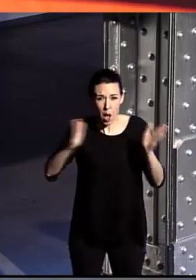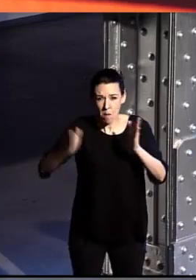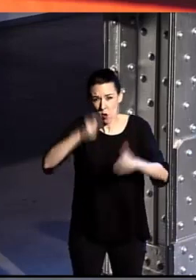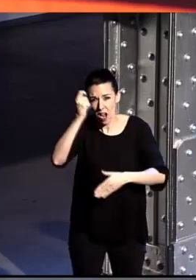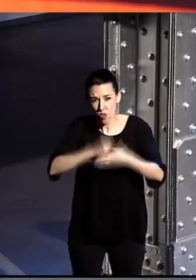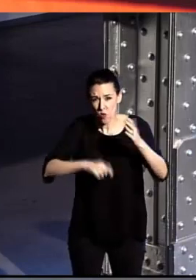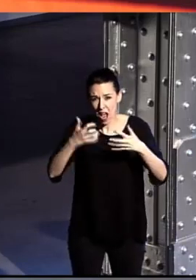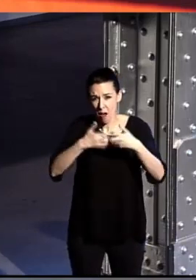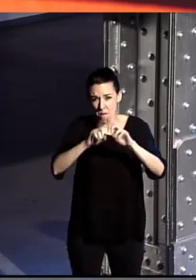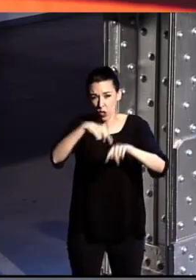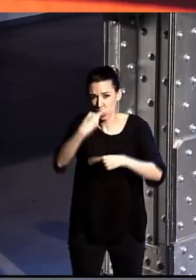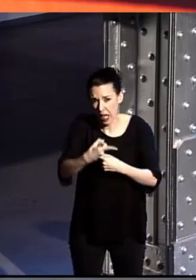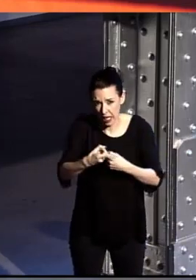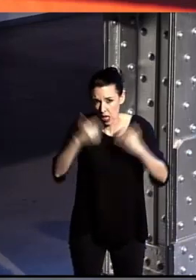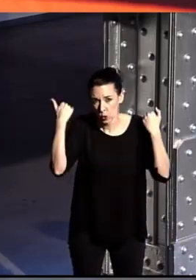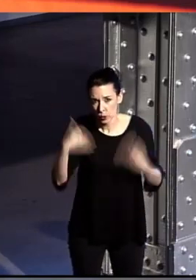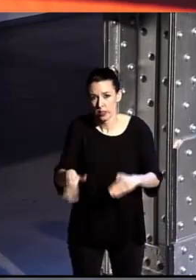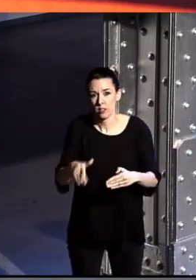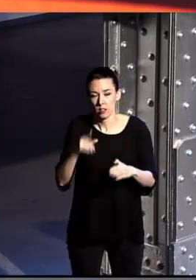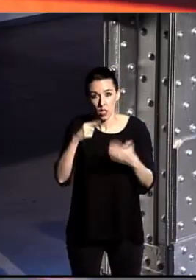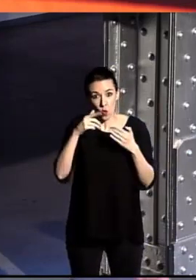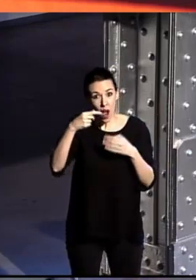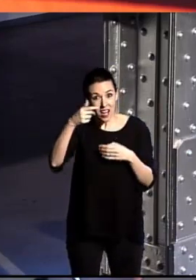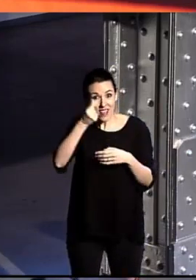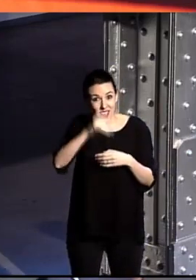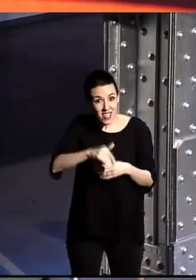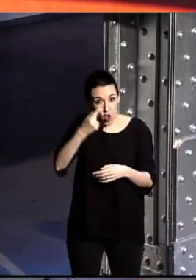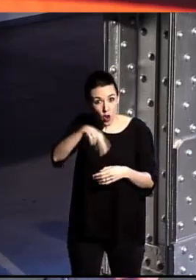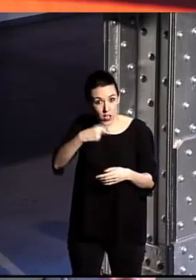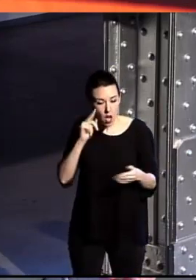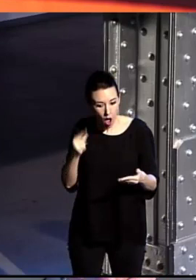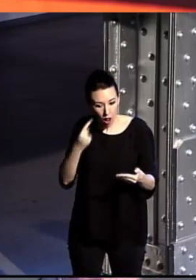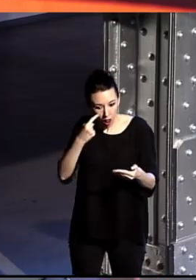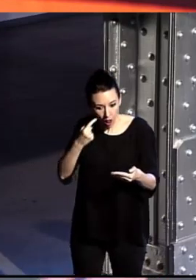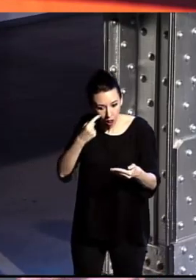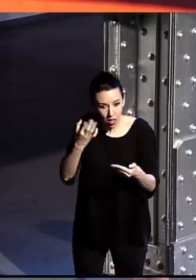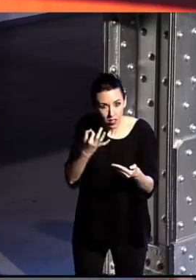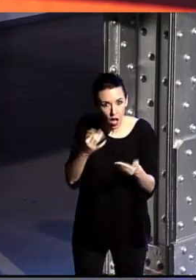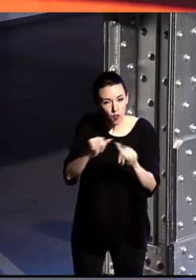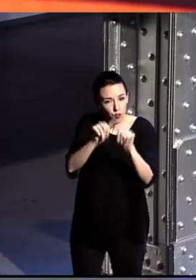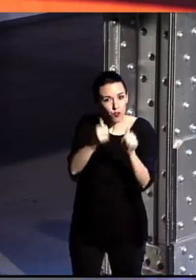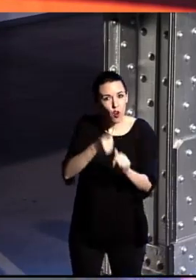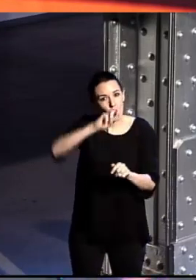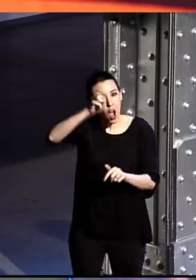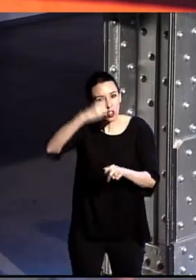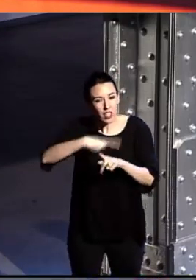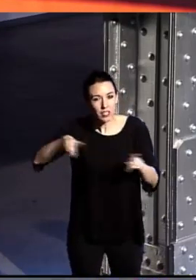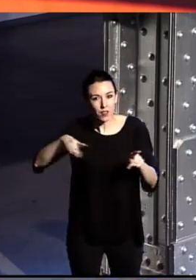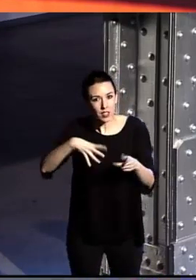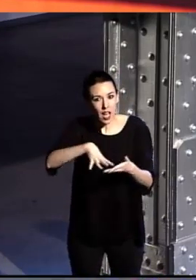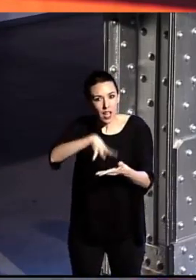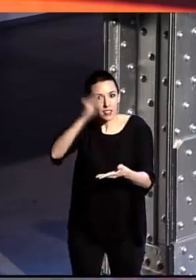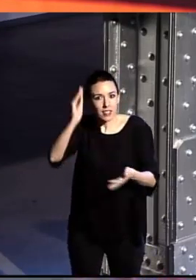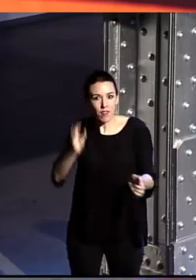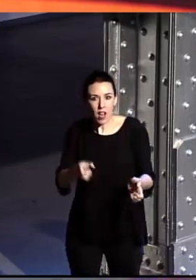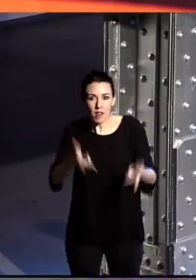de la posguerra, lo que él descubre es que hay otras formas de entender